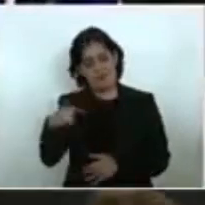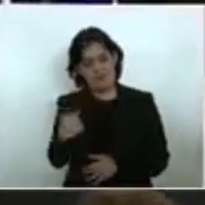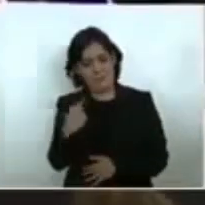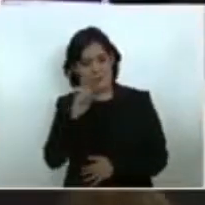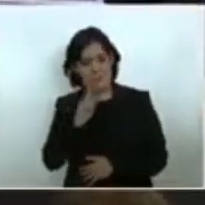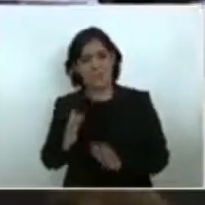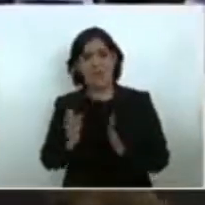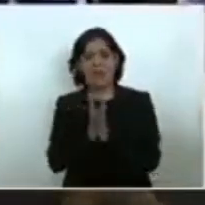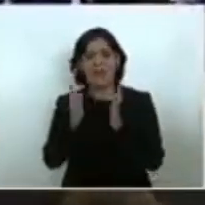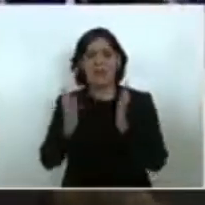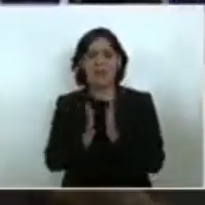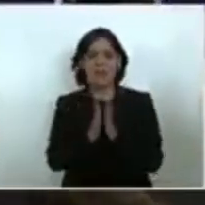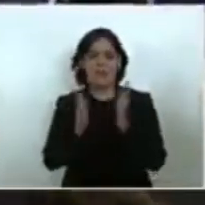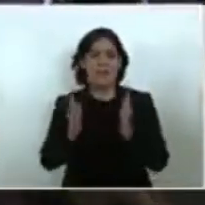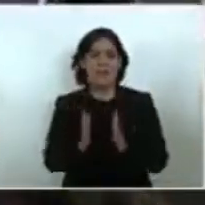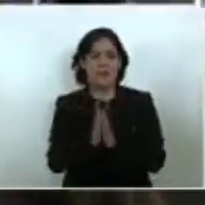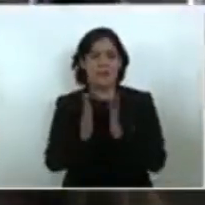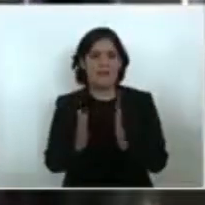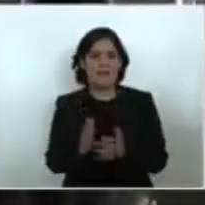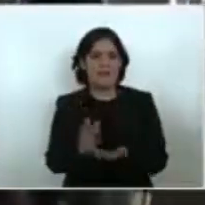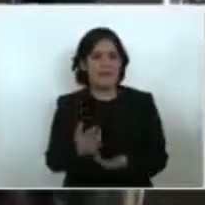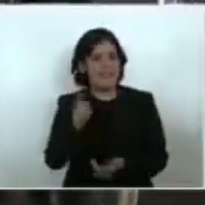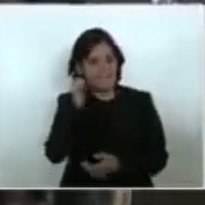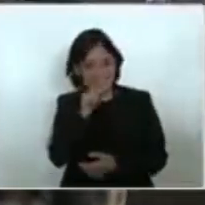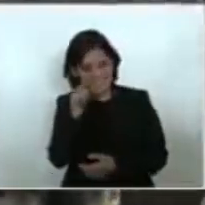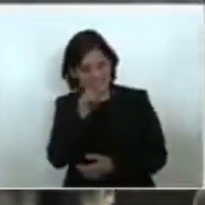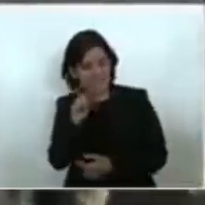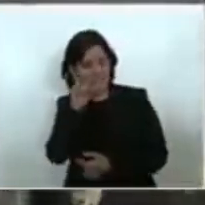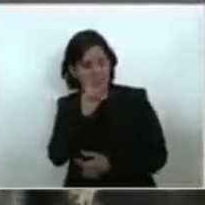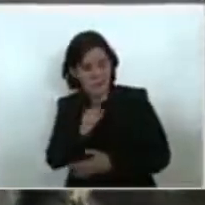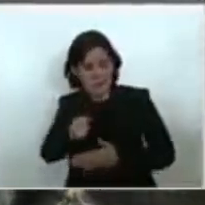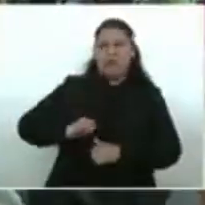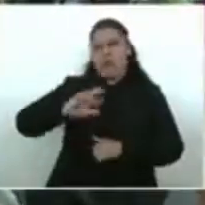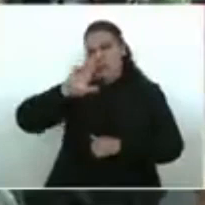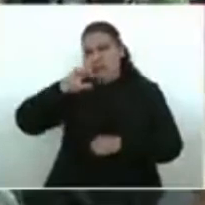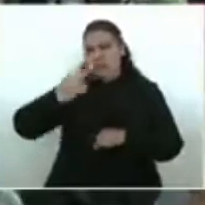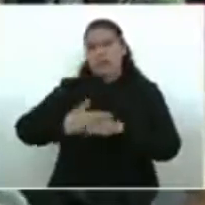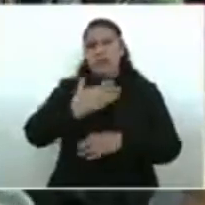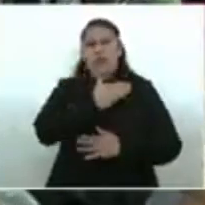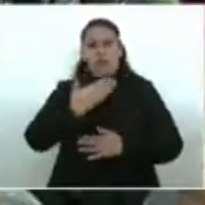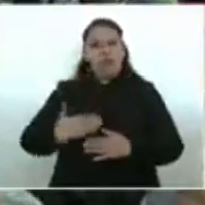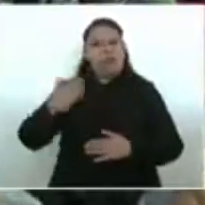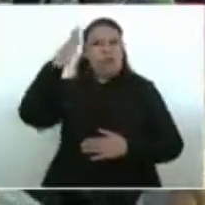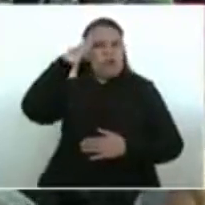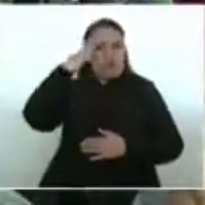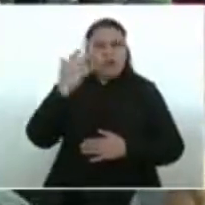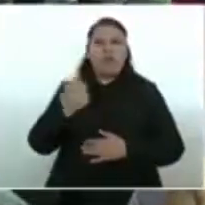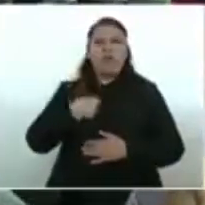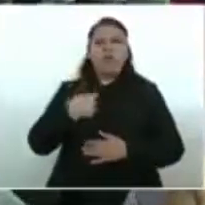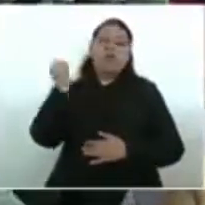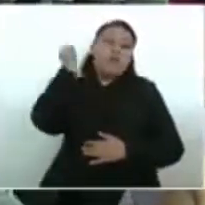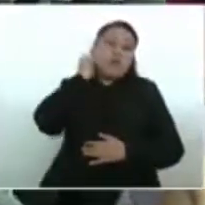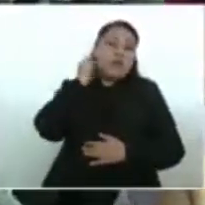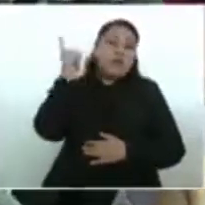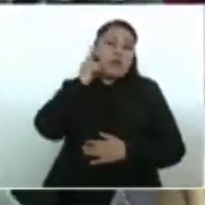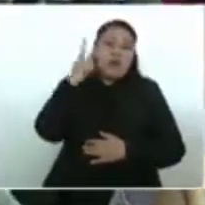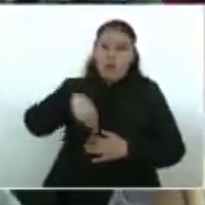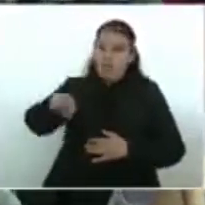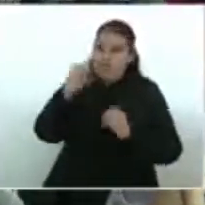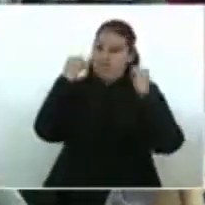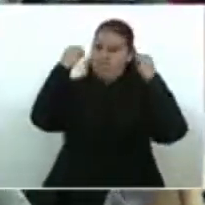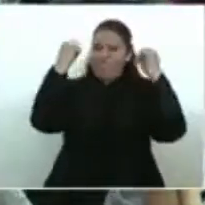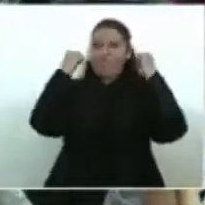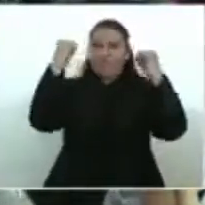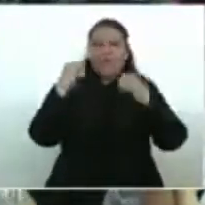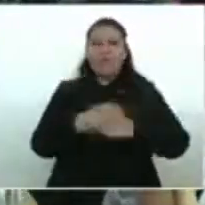en la Ciudad de México la gobernadora de Guerrero Evelyn Salgado Pineda participó en el 70 aniversario del voto de las mujeres en